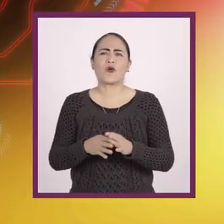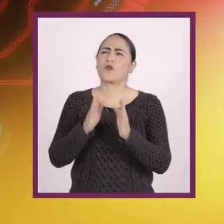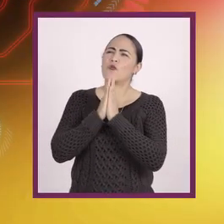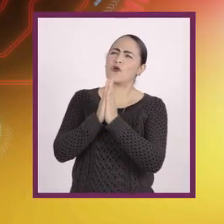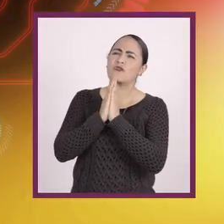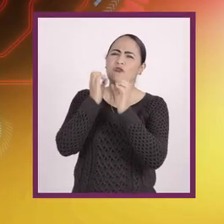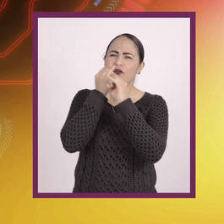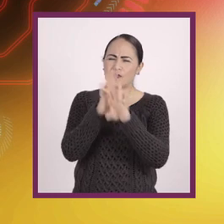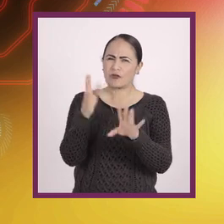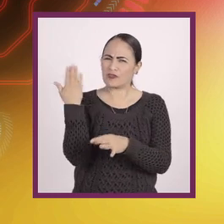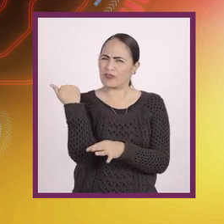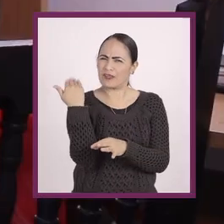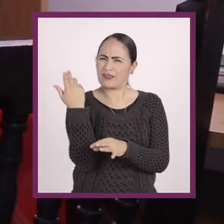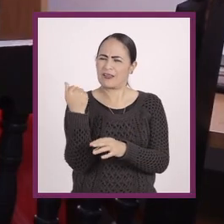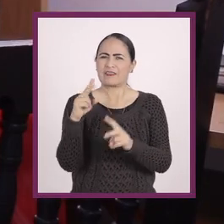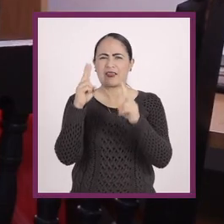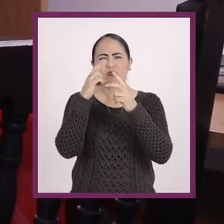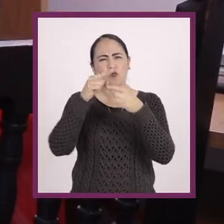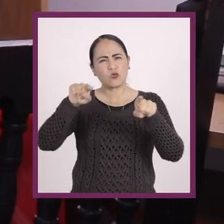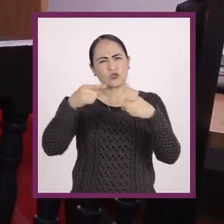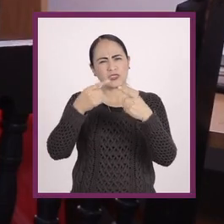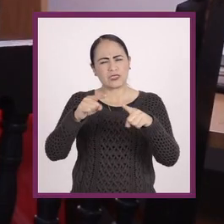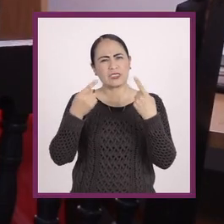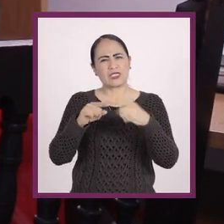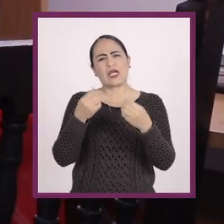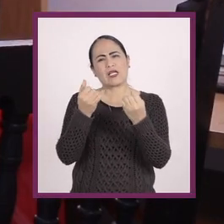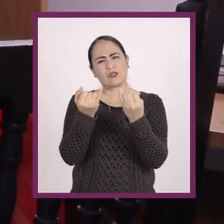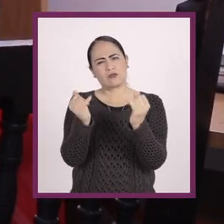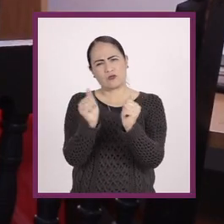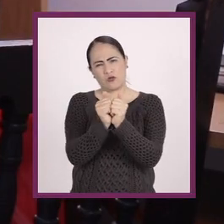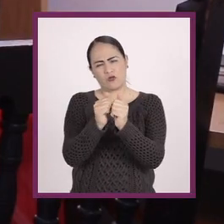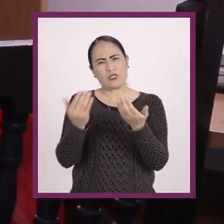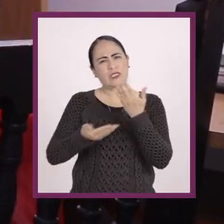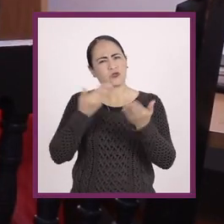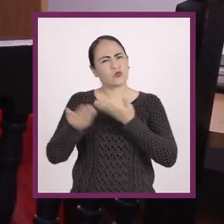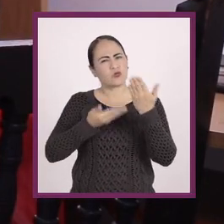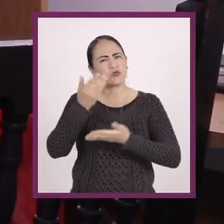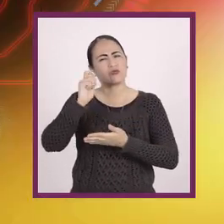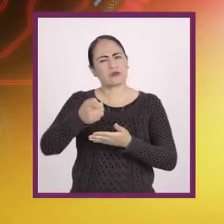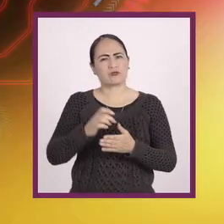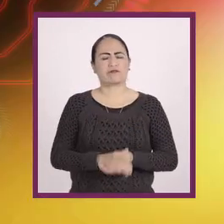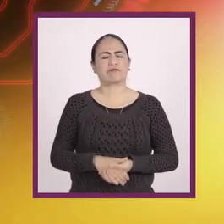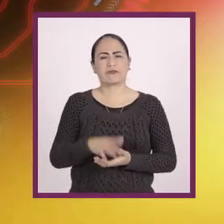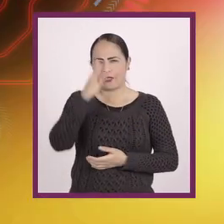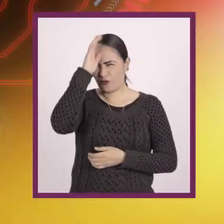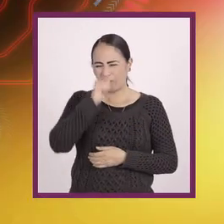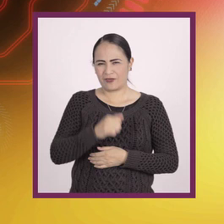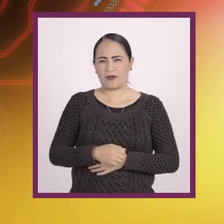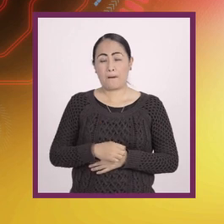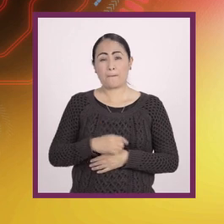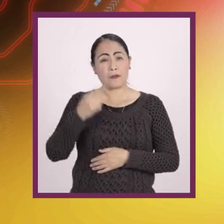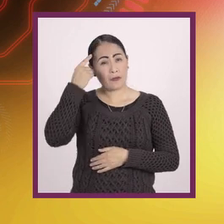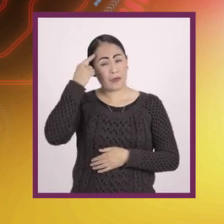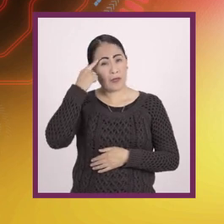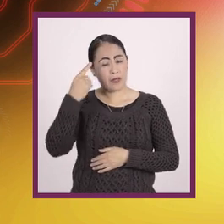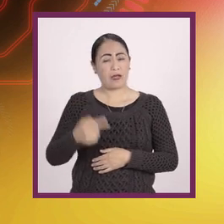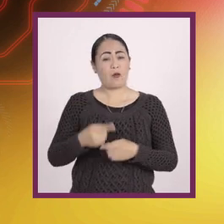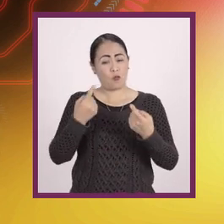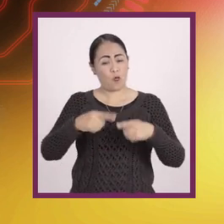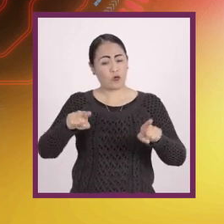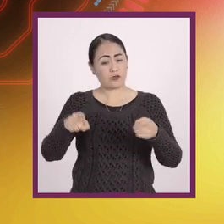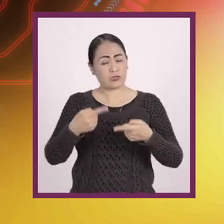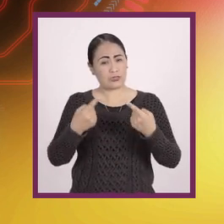qué puedo hacer por ustedes compártenos la información que encontramos acerca de la música y el estudio con gusto cuando escuchamos